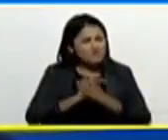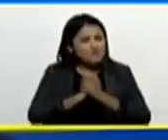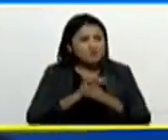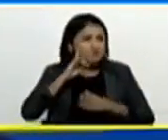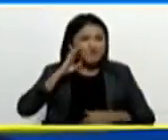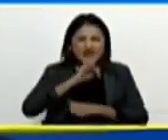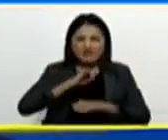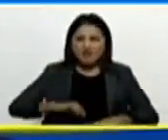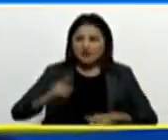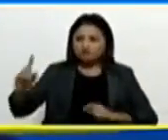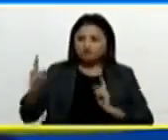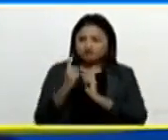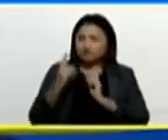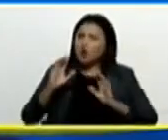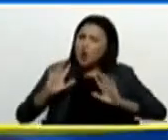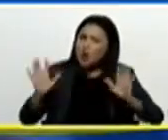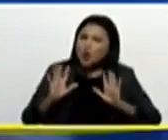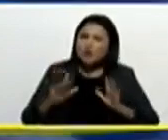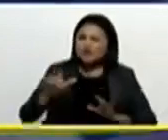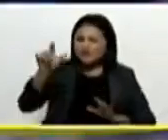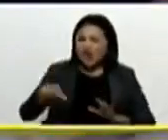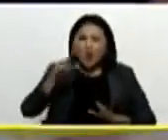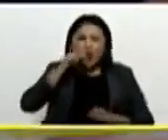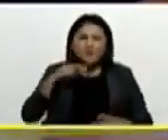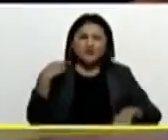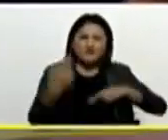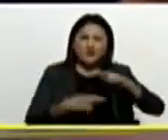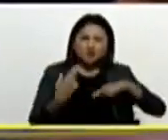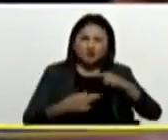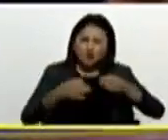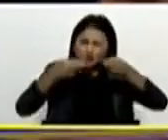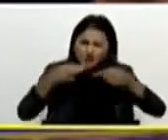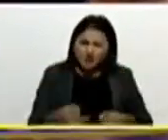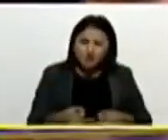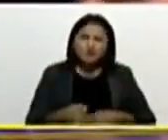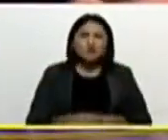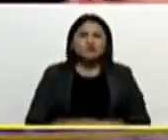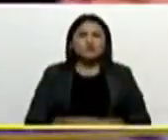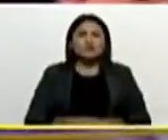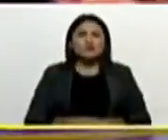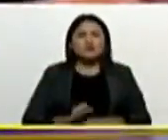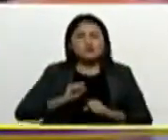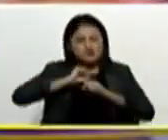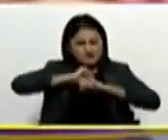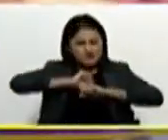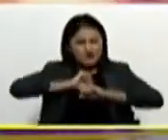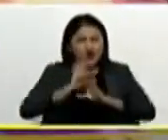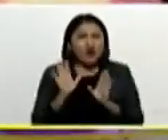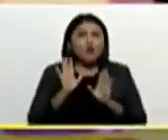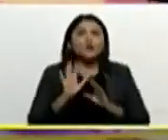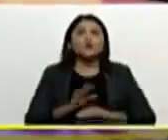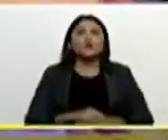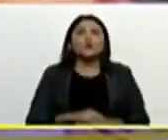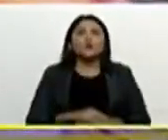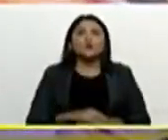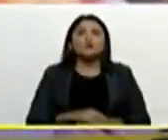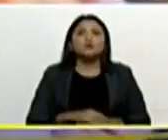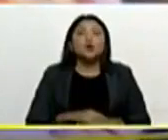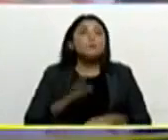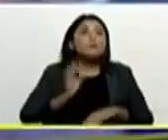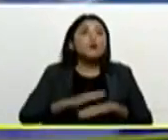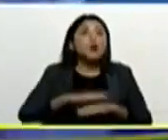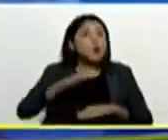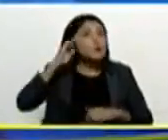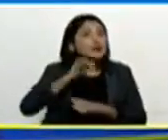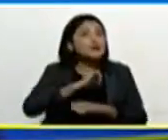tengo enfrente, es un revolucionario convencido que los militares tienen que ser